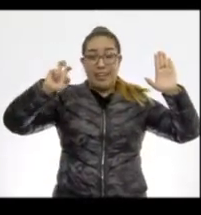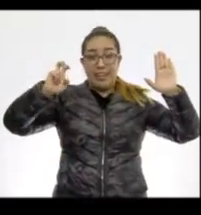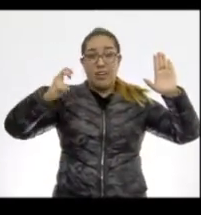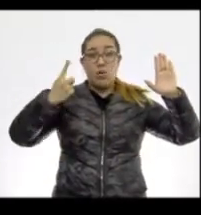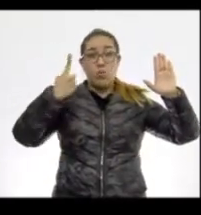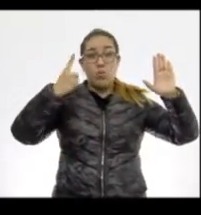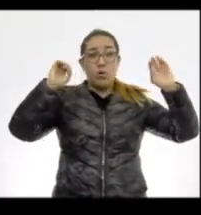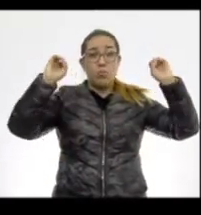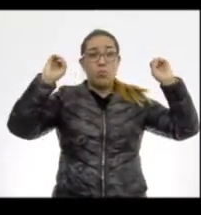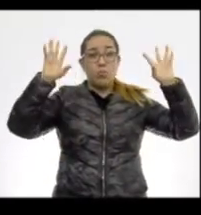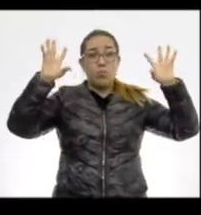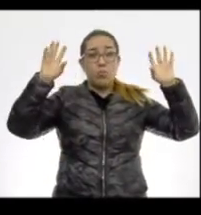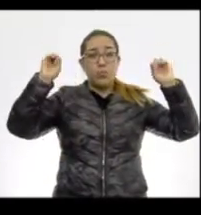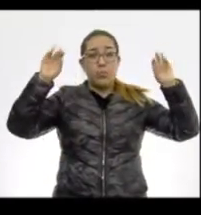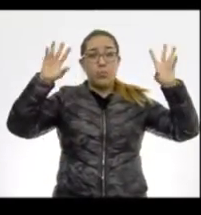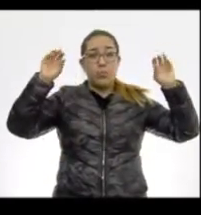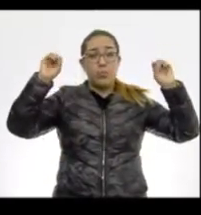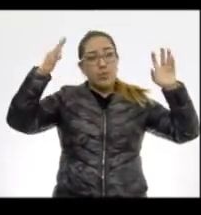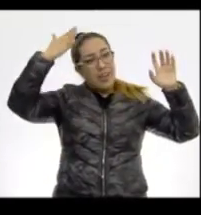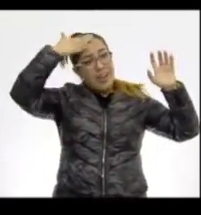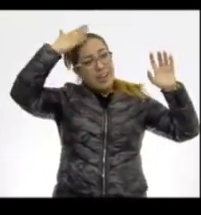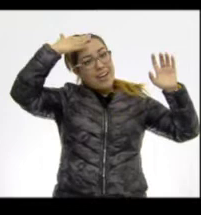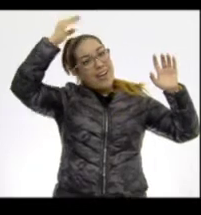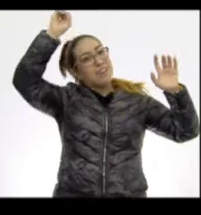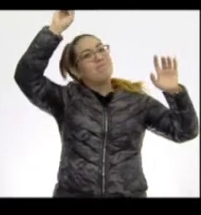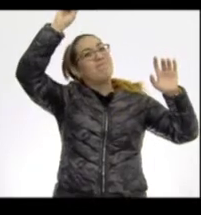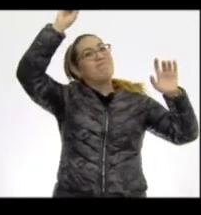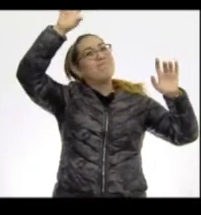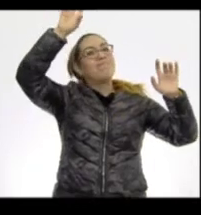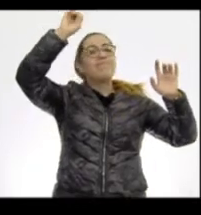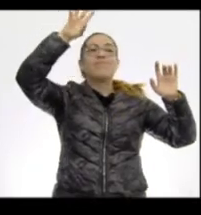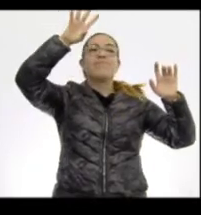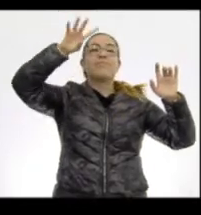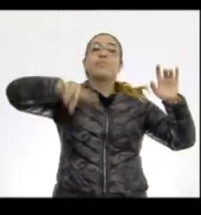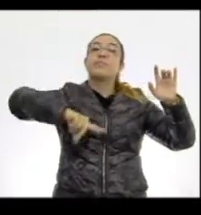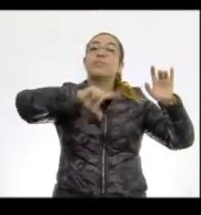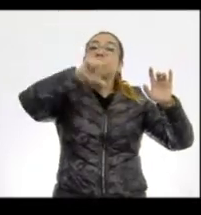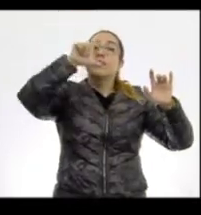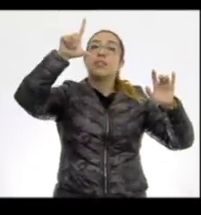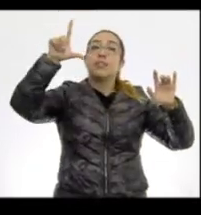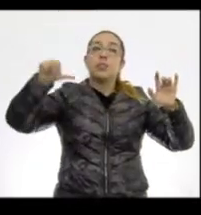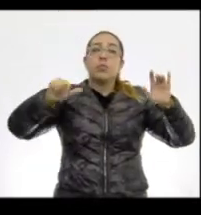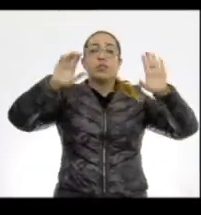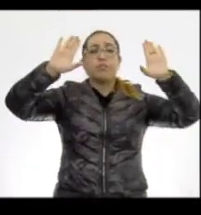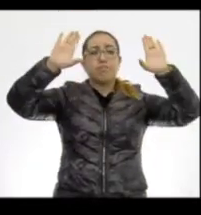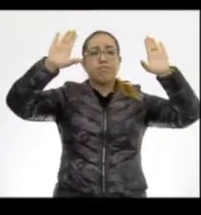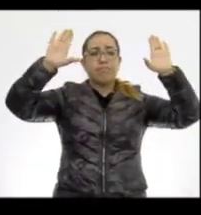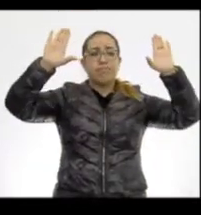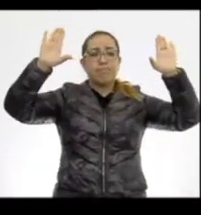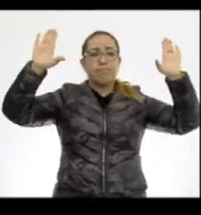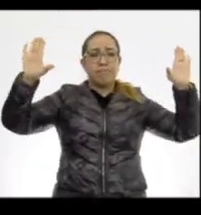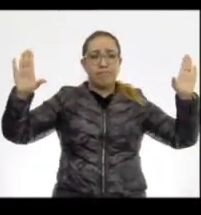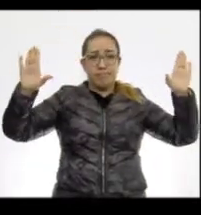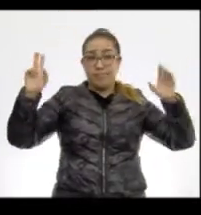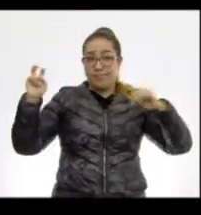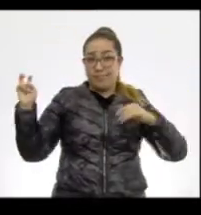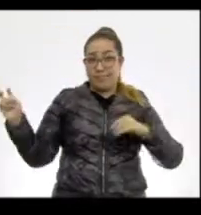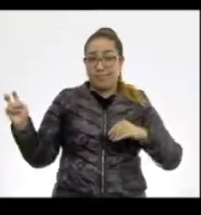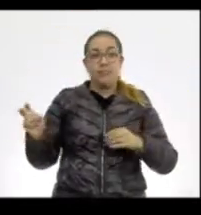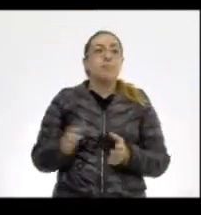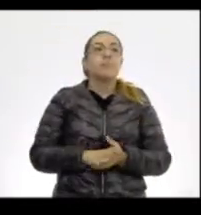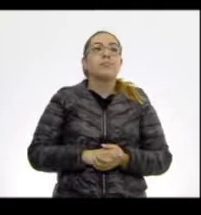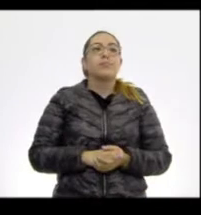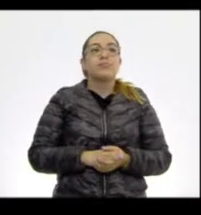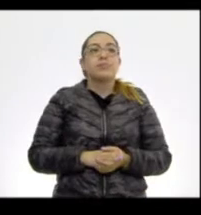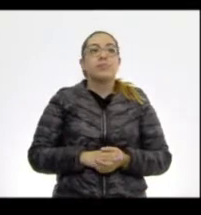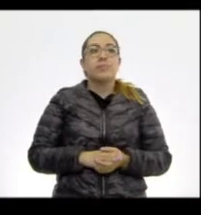una estrella justo arriba de mi cabeza. Después voy a separar un poco los brazos a la altura de mis hombros y